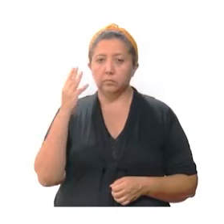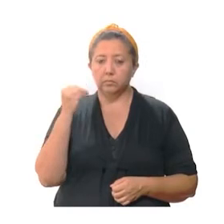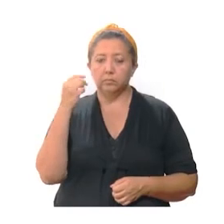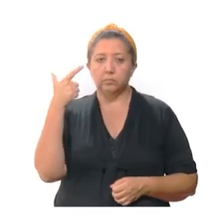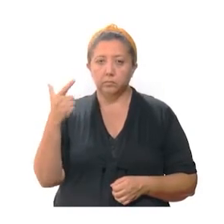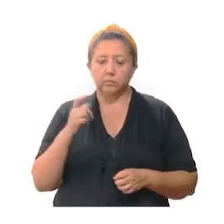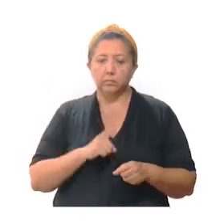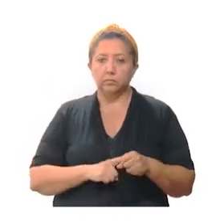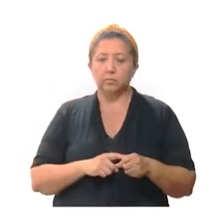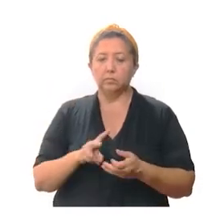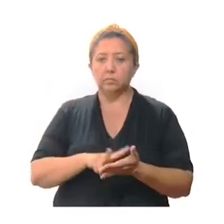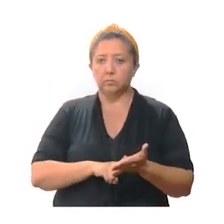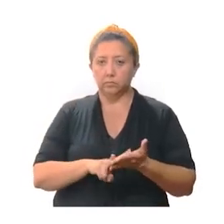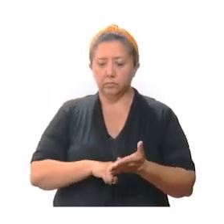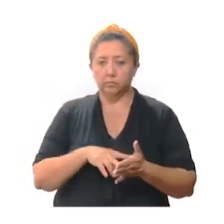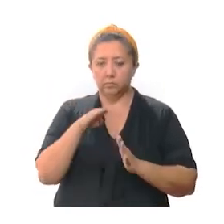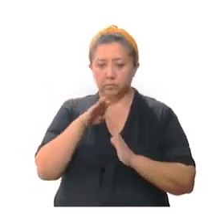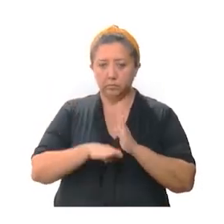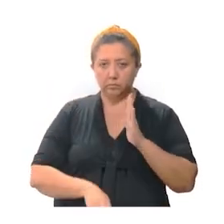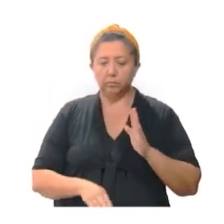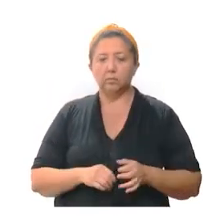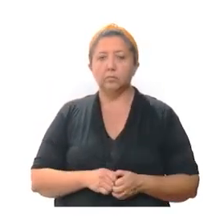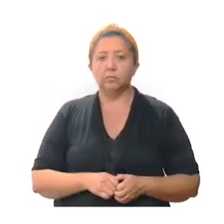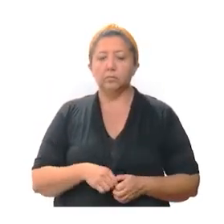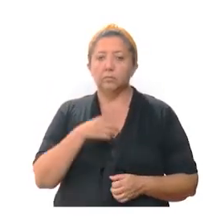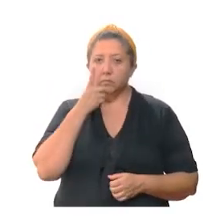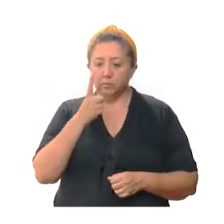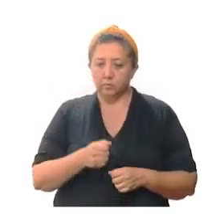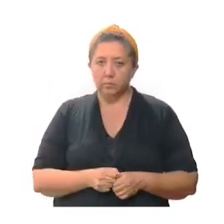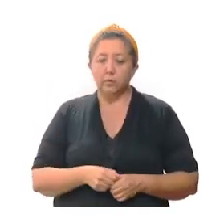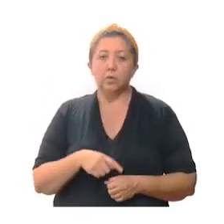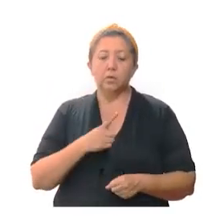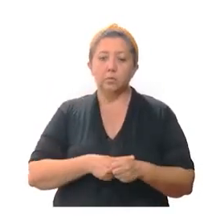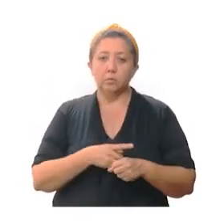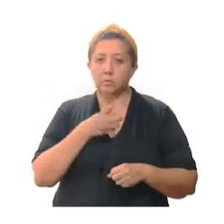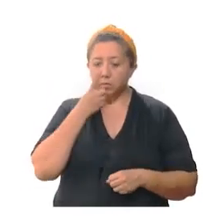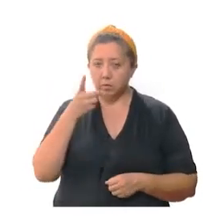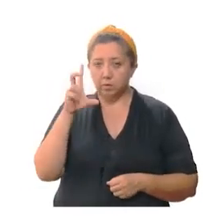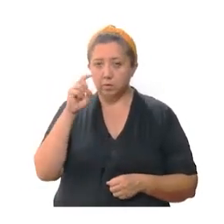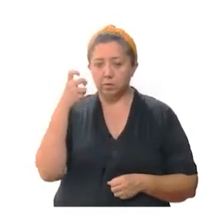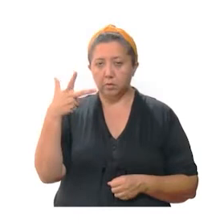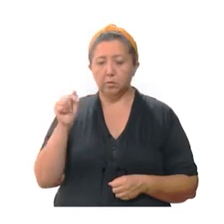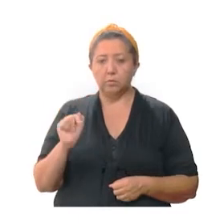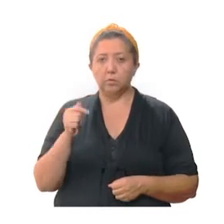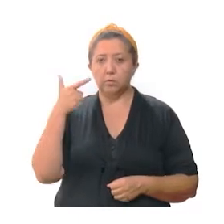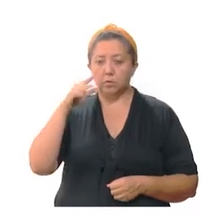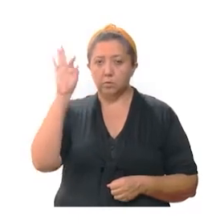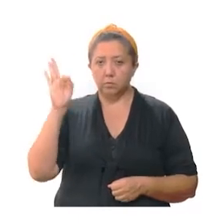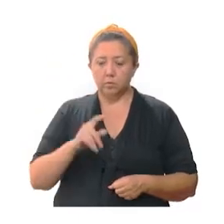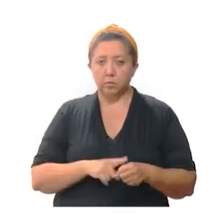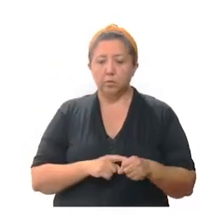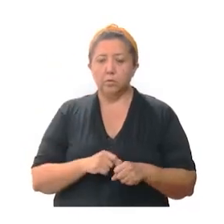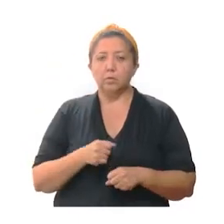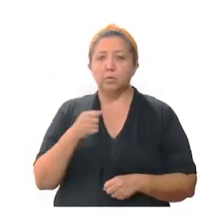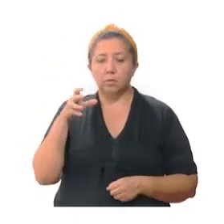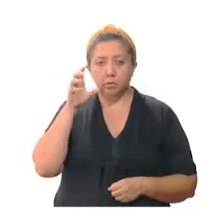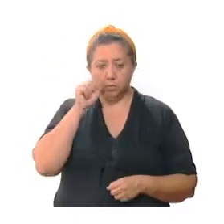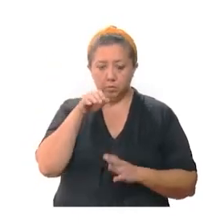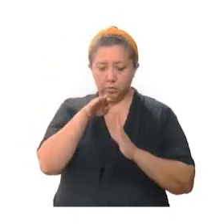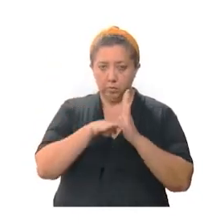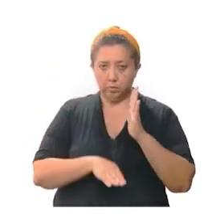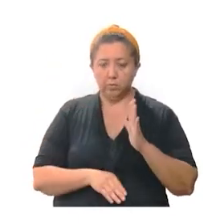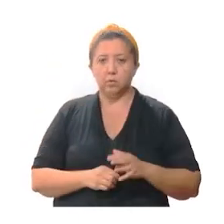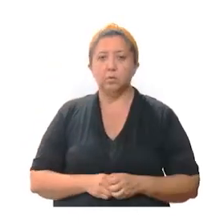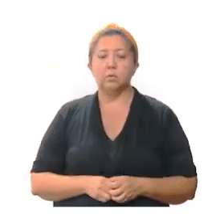0,97, está en color verde y en descenso. La positividad de los casos es de 38,7%, está en color naranja y en